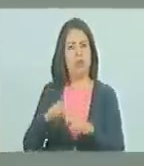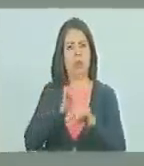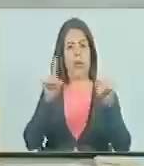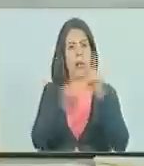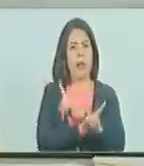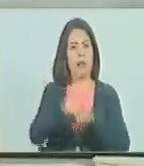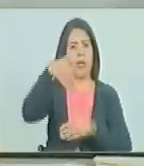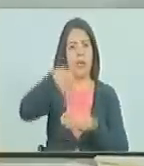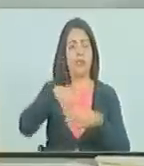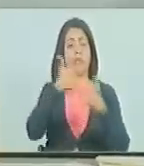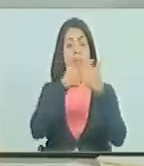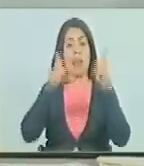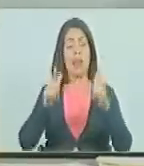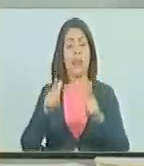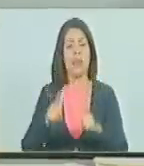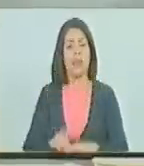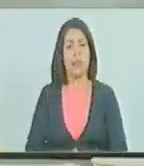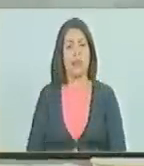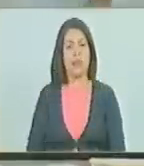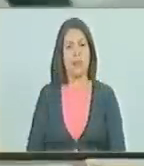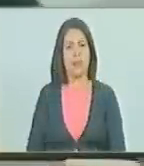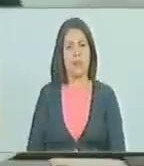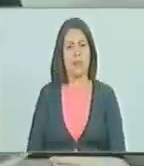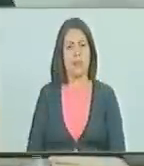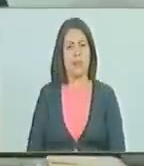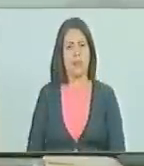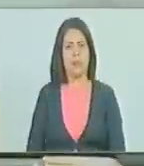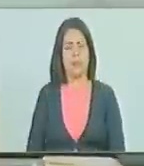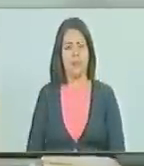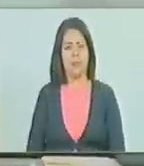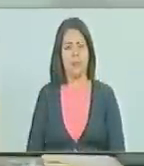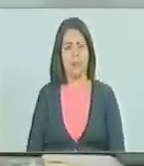y elecciones libres. No suena esa frase, ¿verdad?